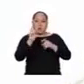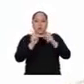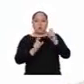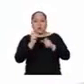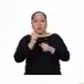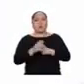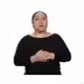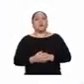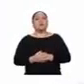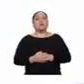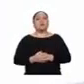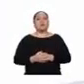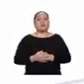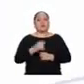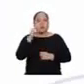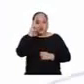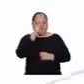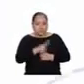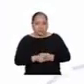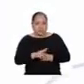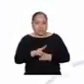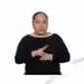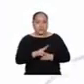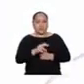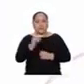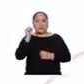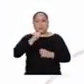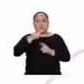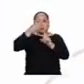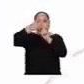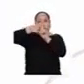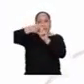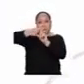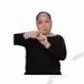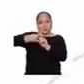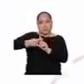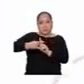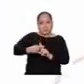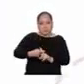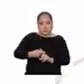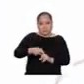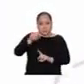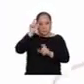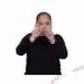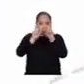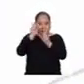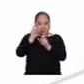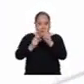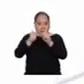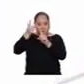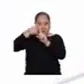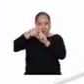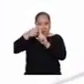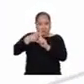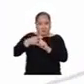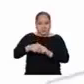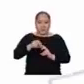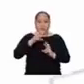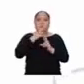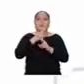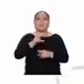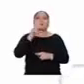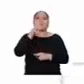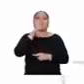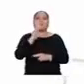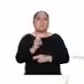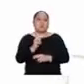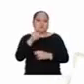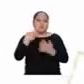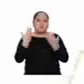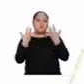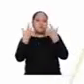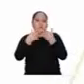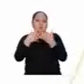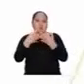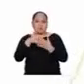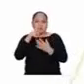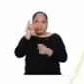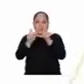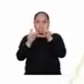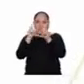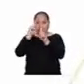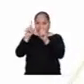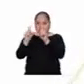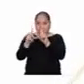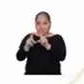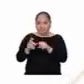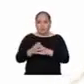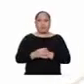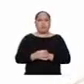personas. Aquí vemos que si sumamos la cantidad de personas nos da 30, que corresponde a nuestra